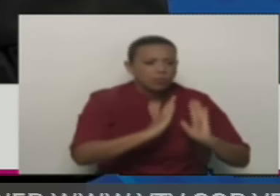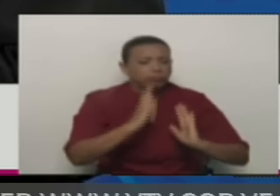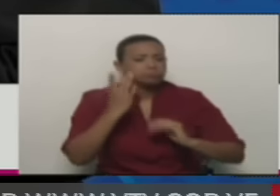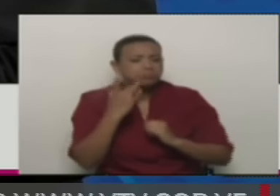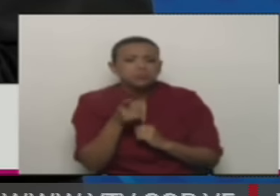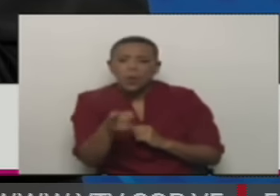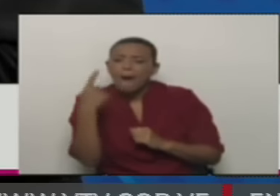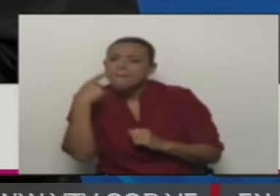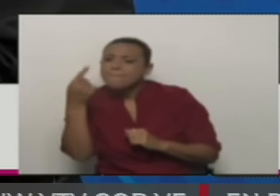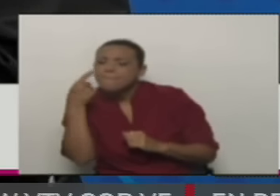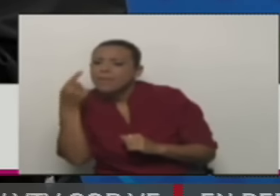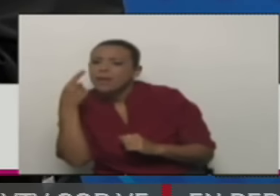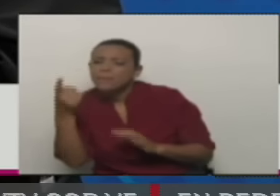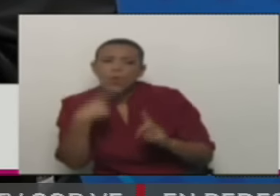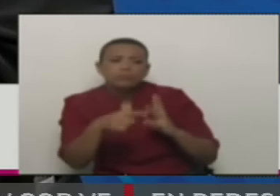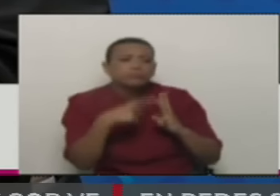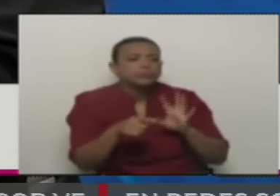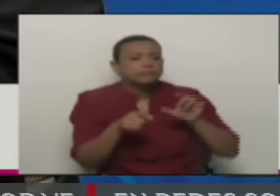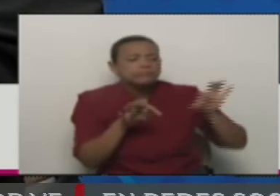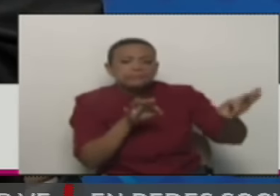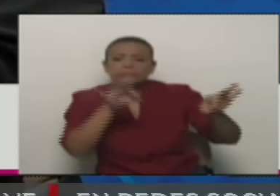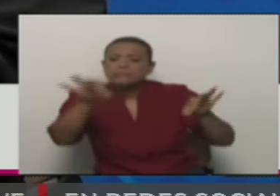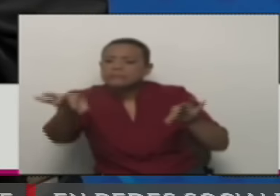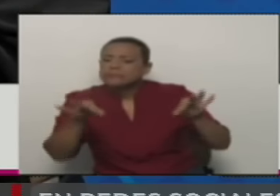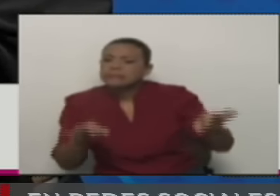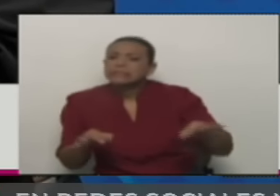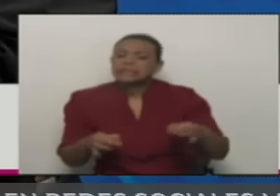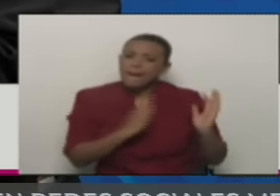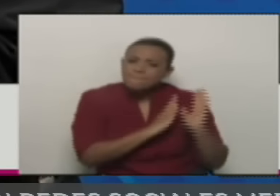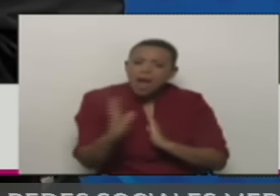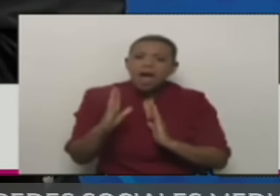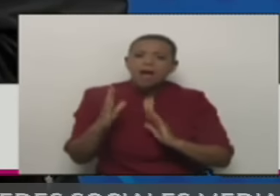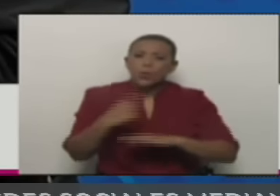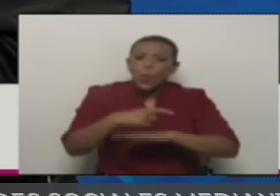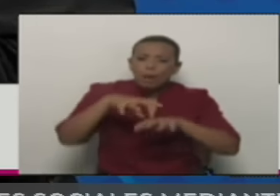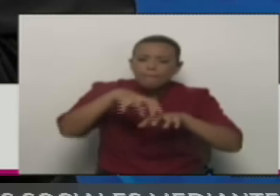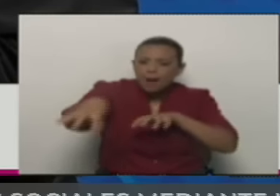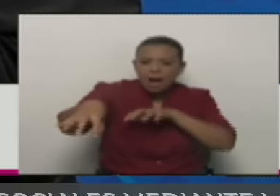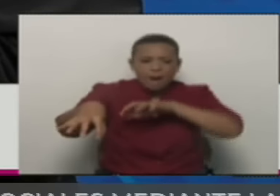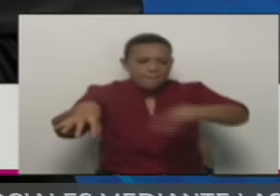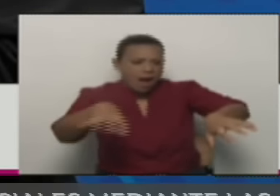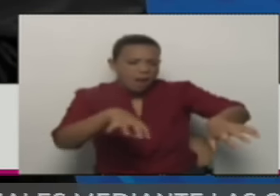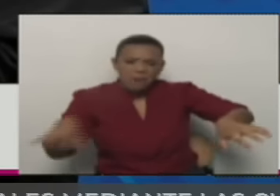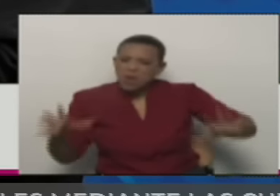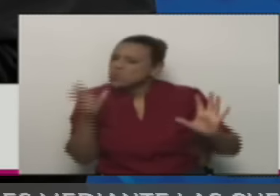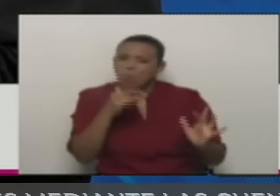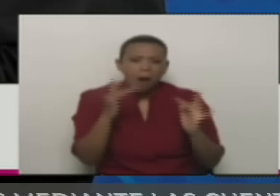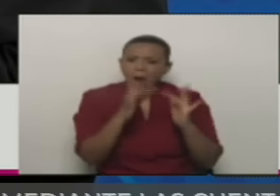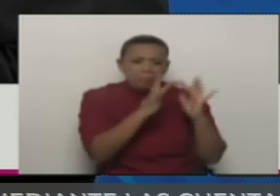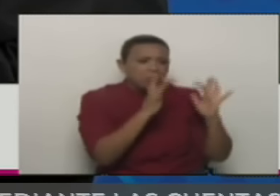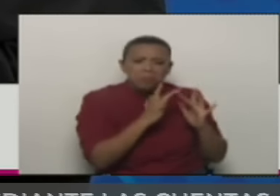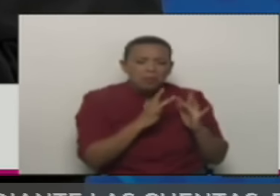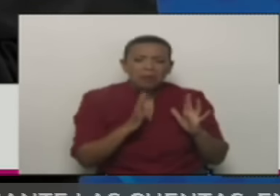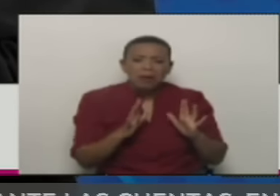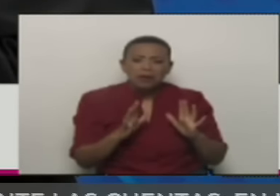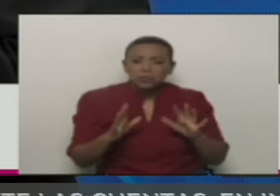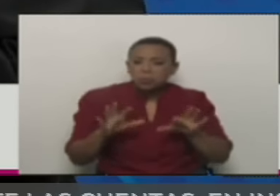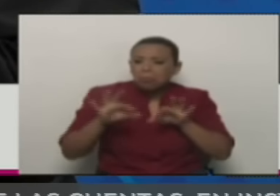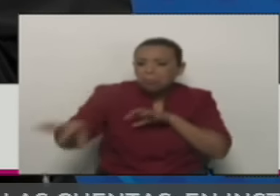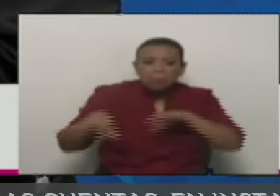hemos visto nosotros que los diferentes planes de gobierno y programas de gobierno están como desarticulados uno con otro. Es la forma de la